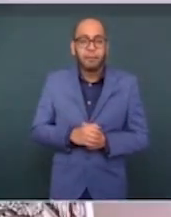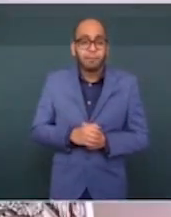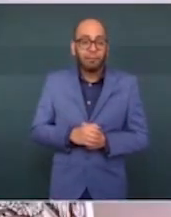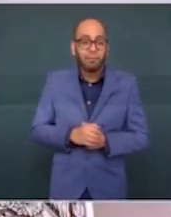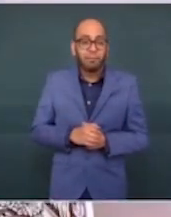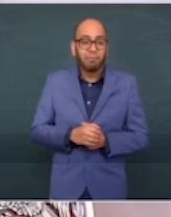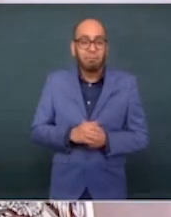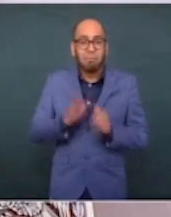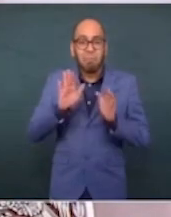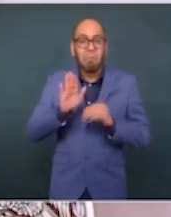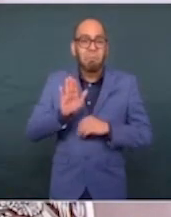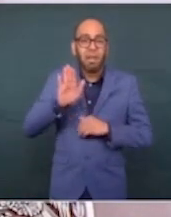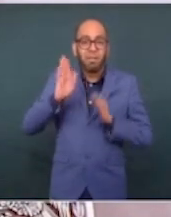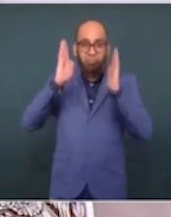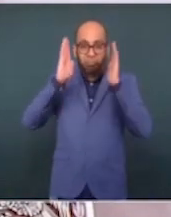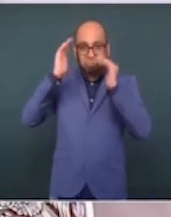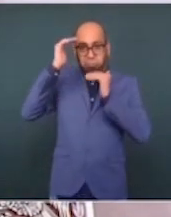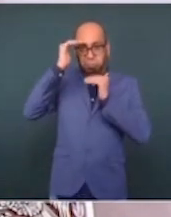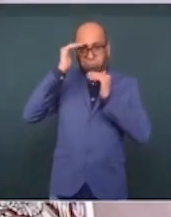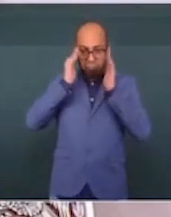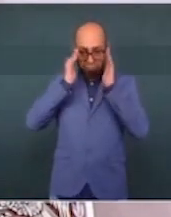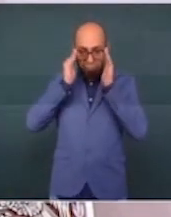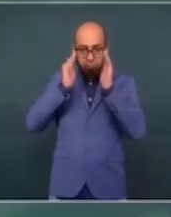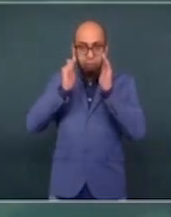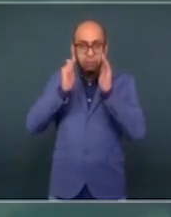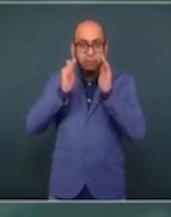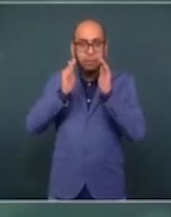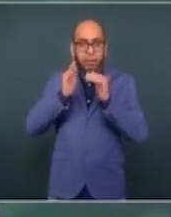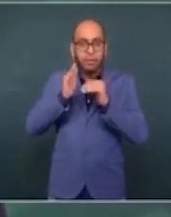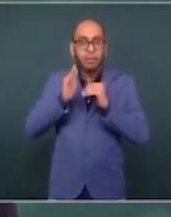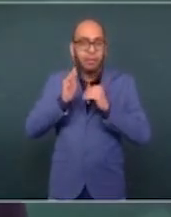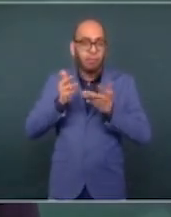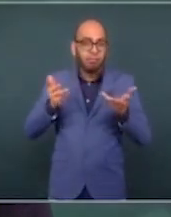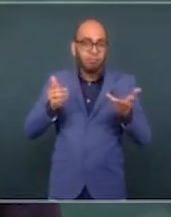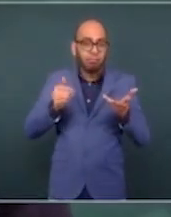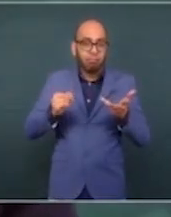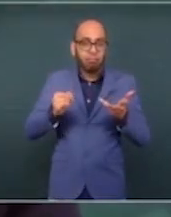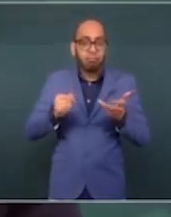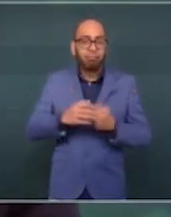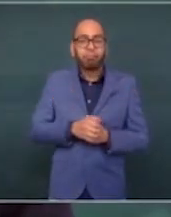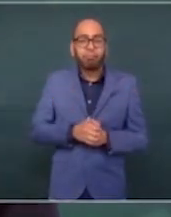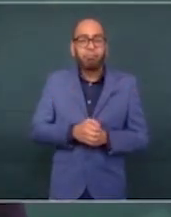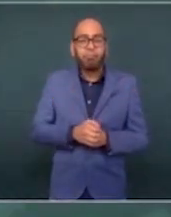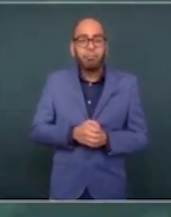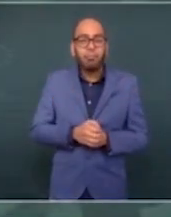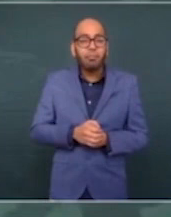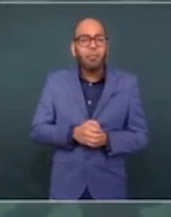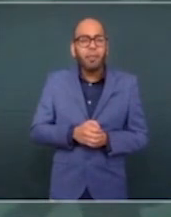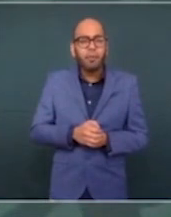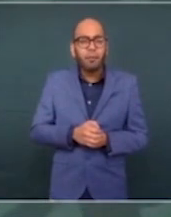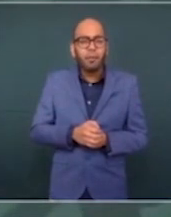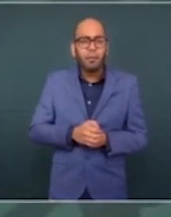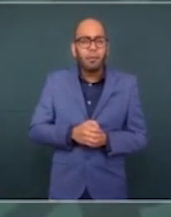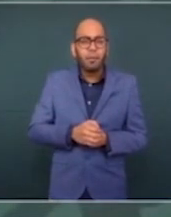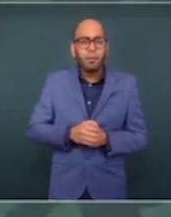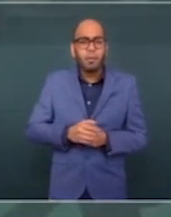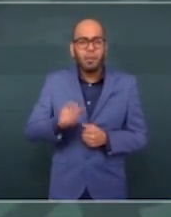muy cercana al fanatismo. Entonces, cuando hablé con ella por teléfono,